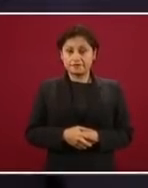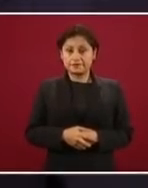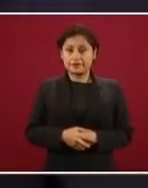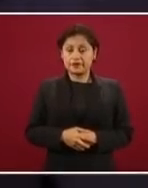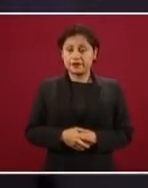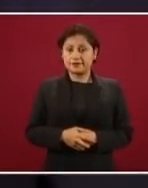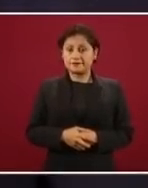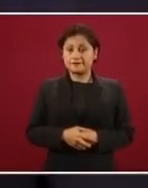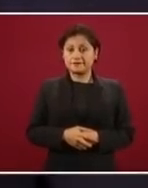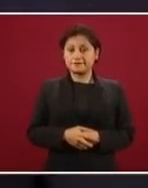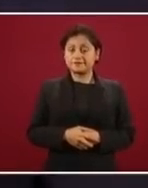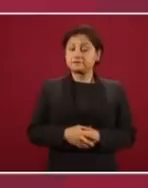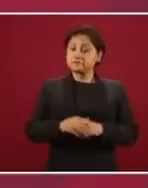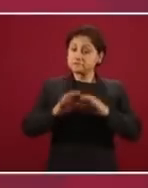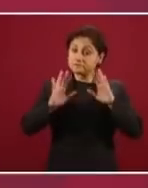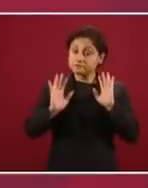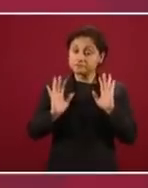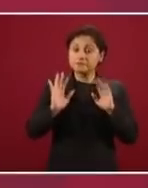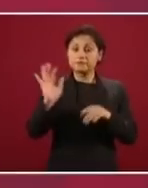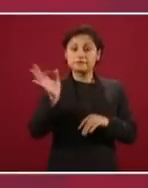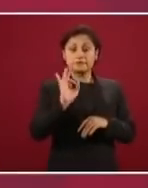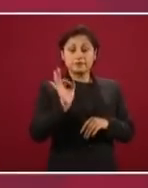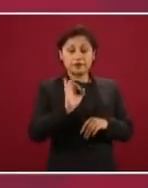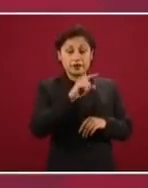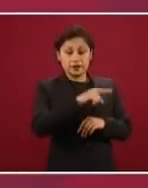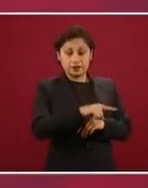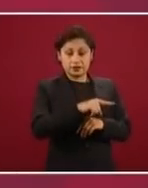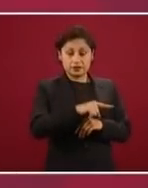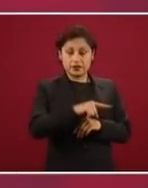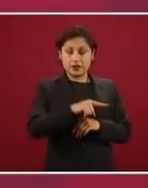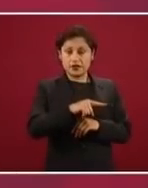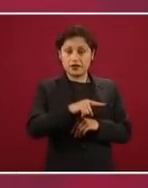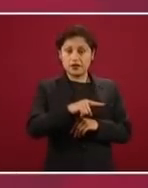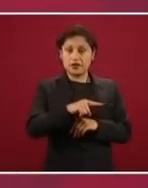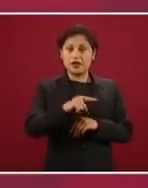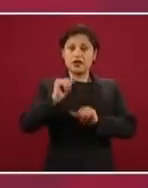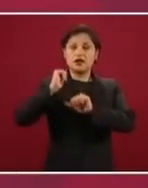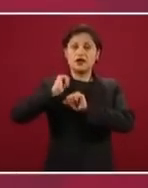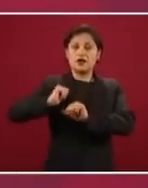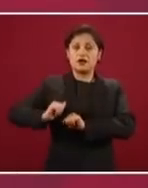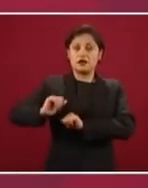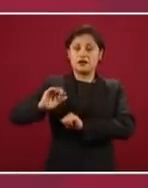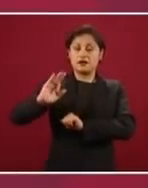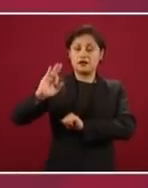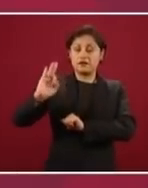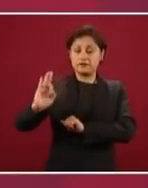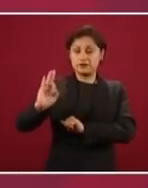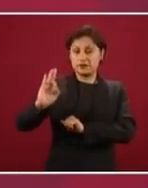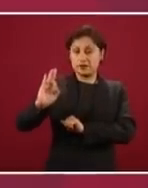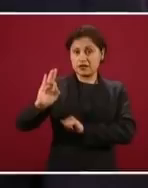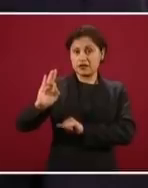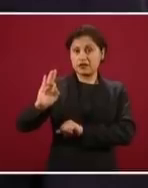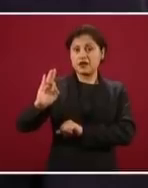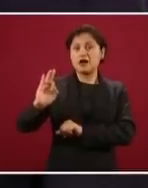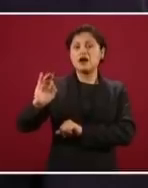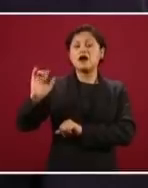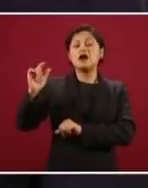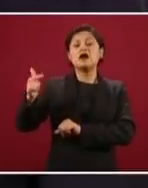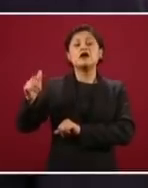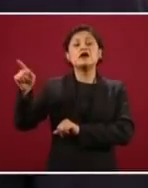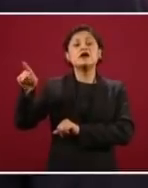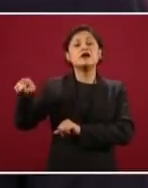seguramente la fiscalía del estado de morelos debe y